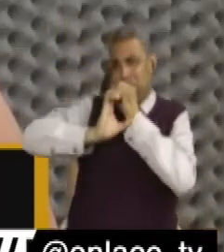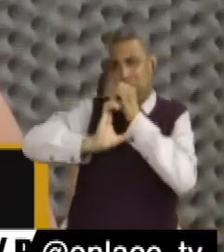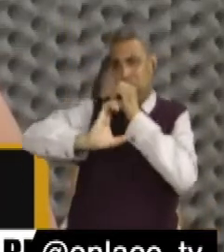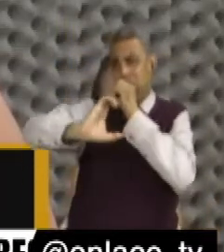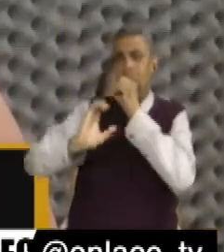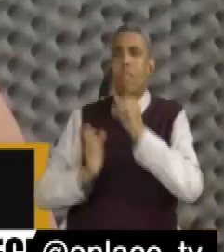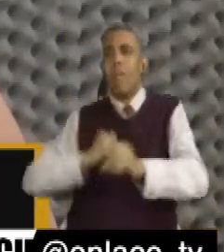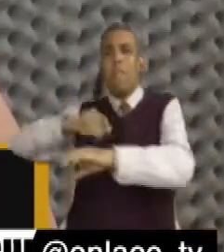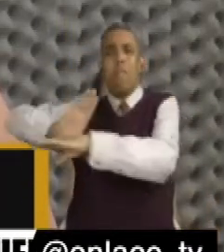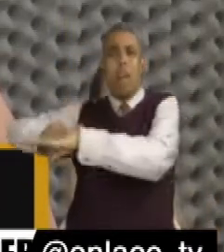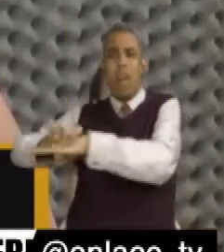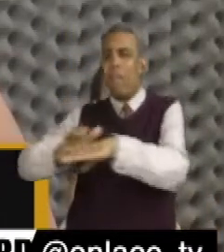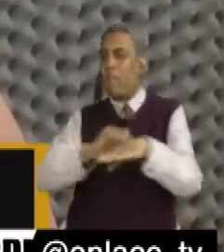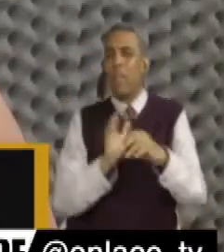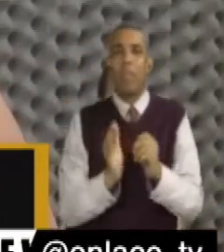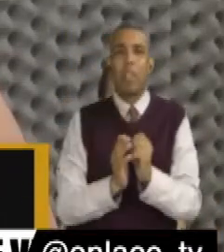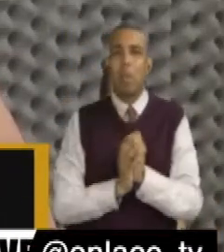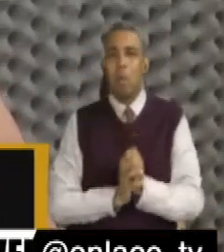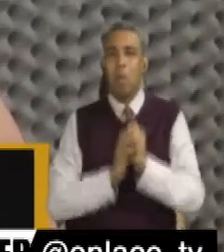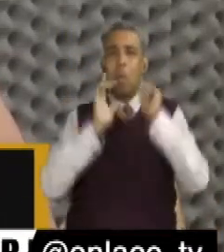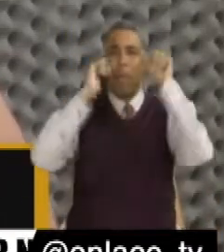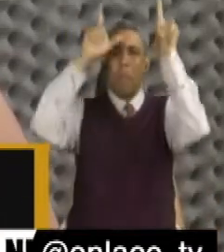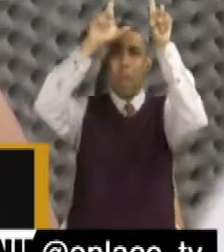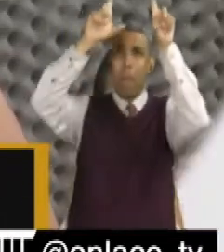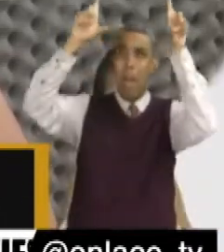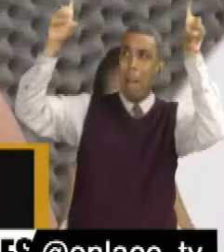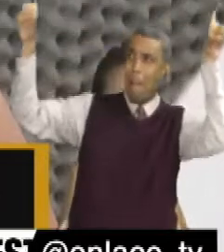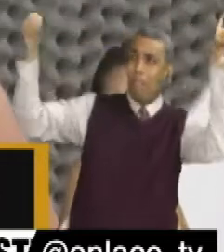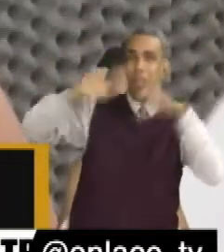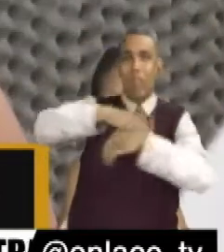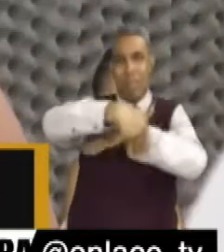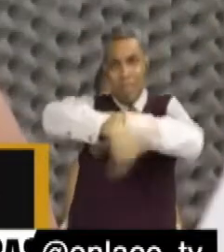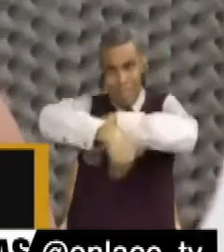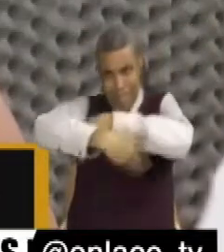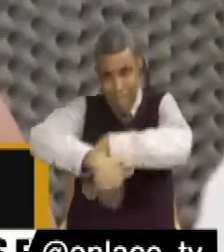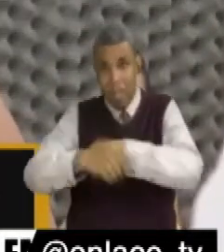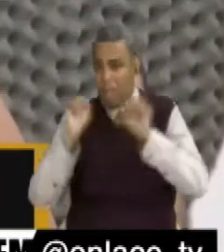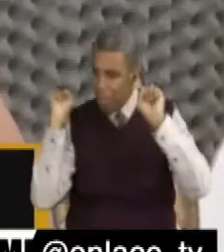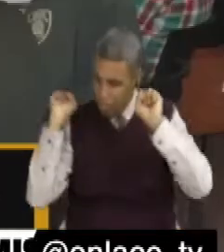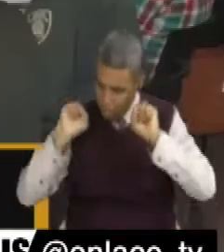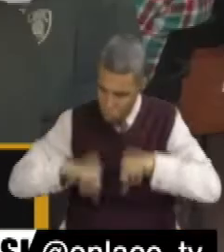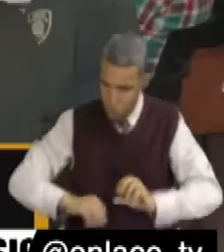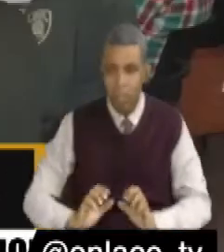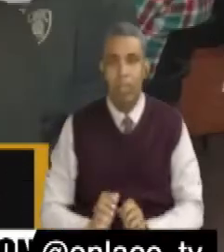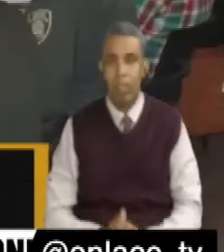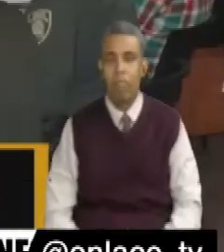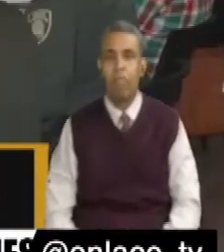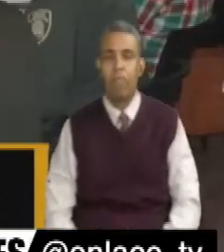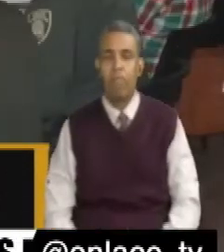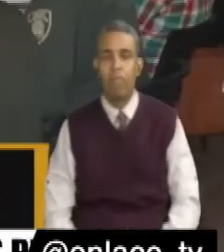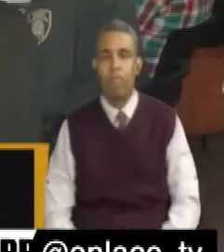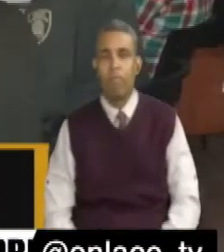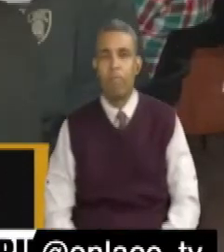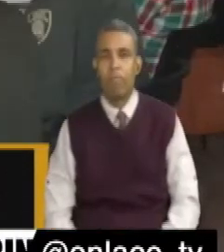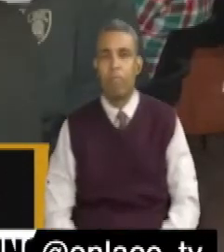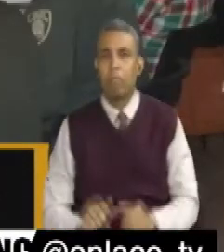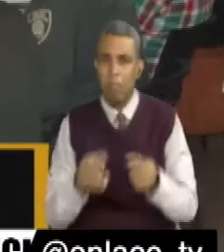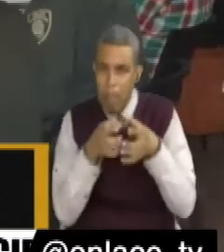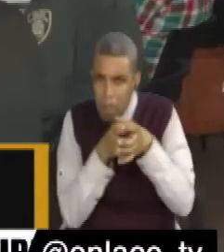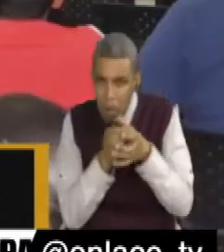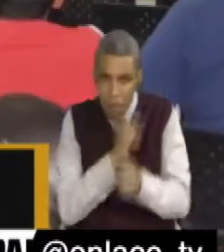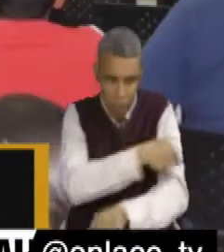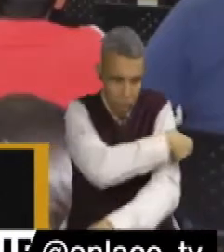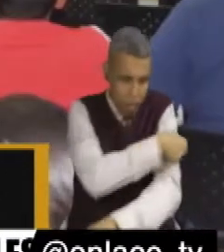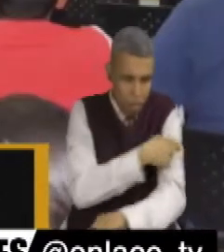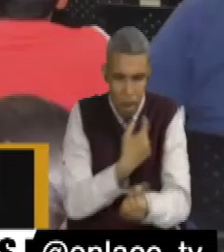pasacalles, todo este tipo de situaciones de publicidad que se presentan en la ciudad. Las decisiones tomadas hacen parte del